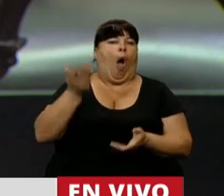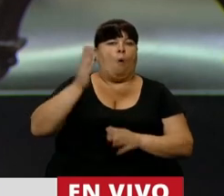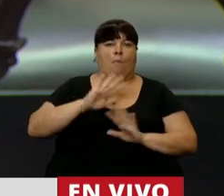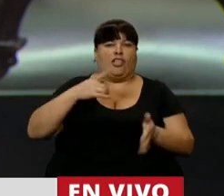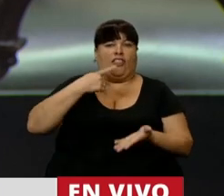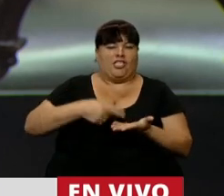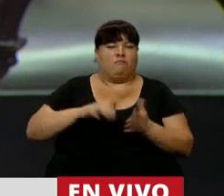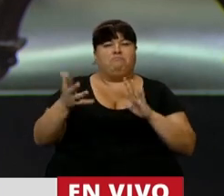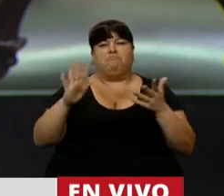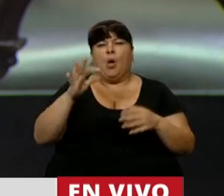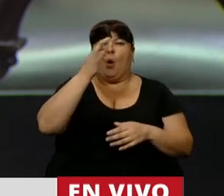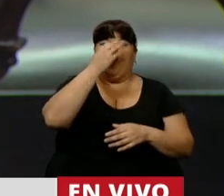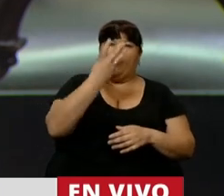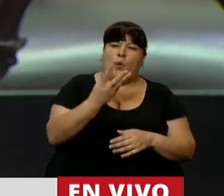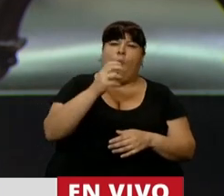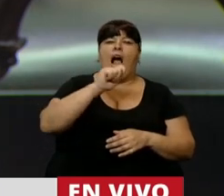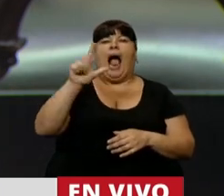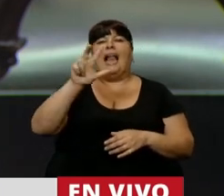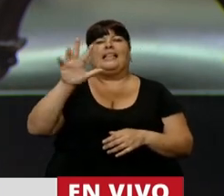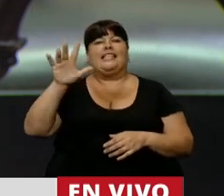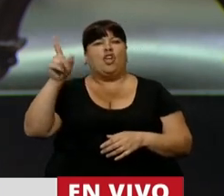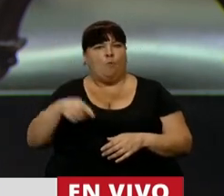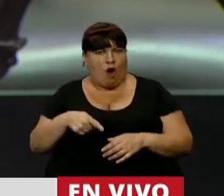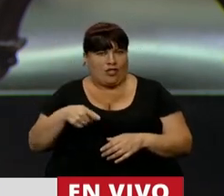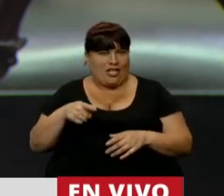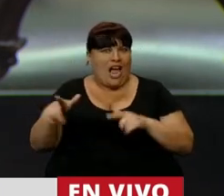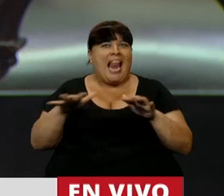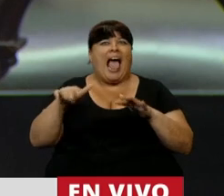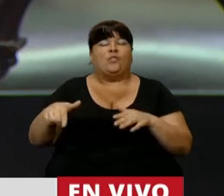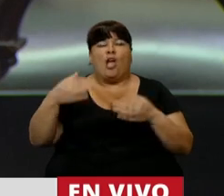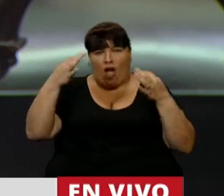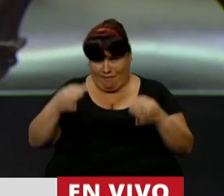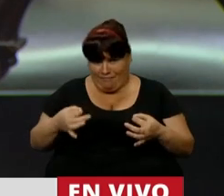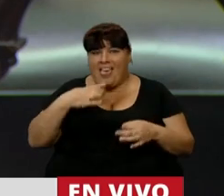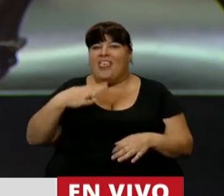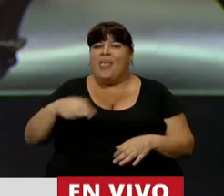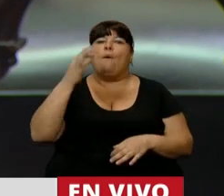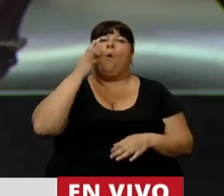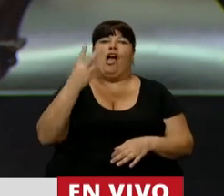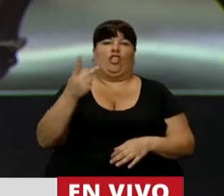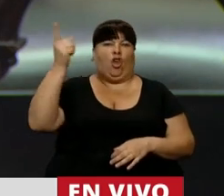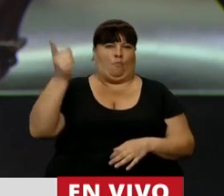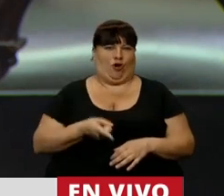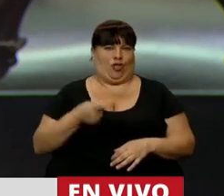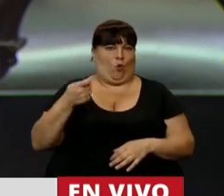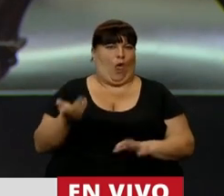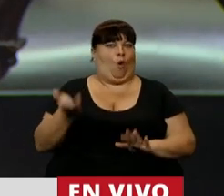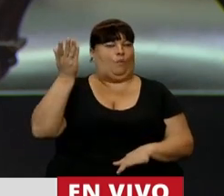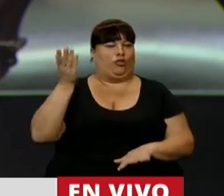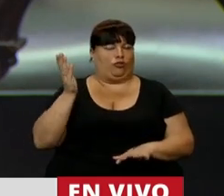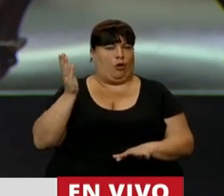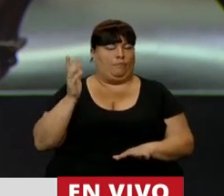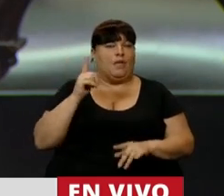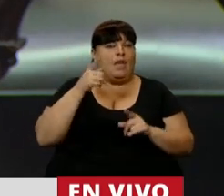aumentos que oscilaron entre el 24 y el 35%, cuando en realidad hubiera correspondido un 42%. Y